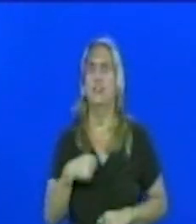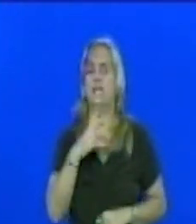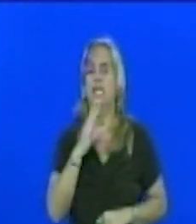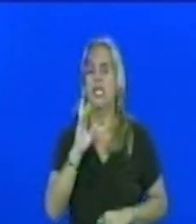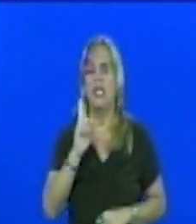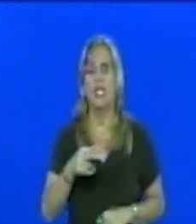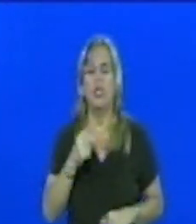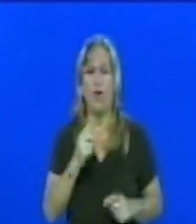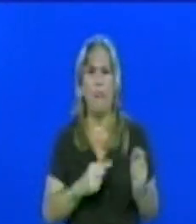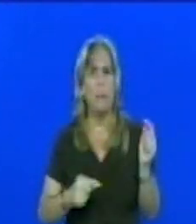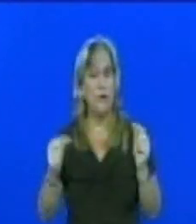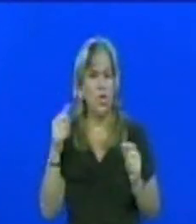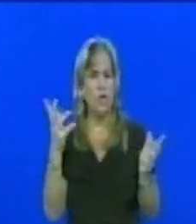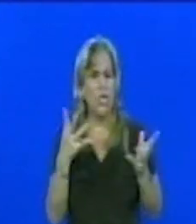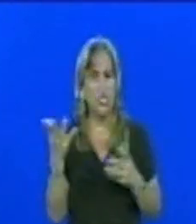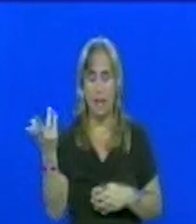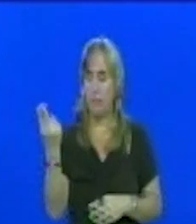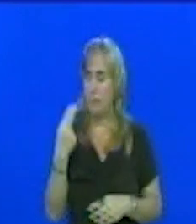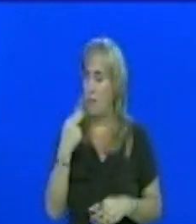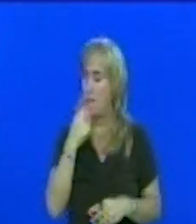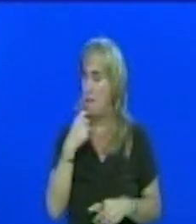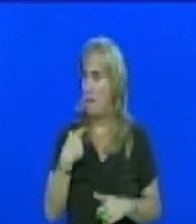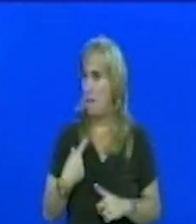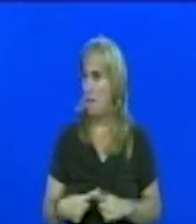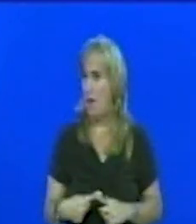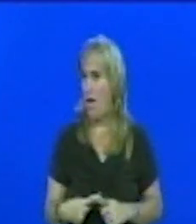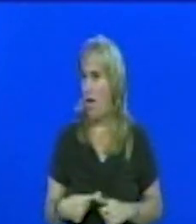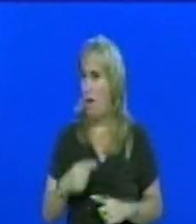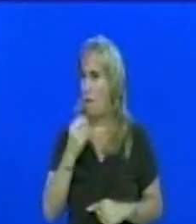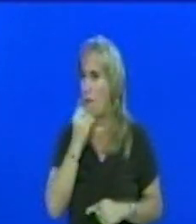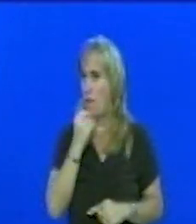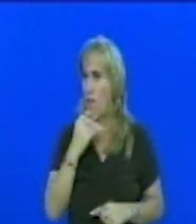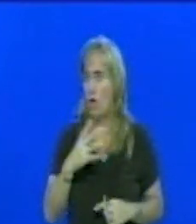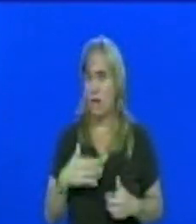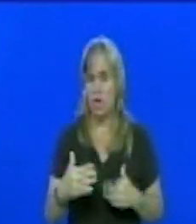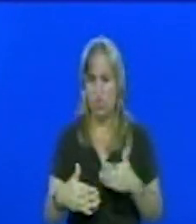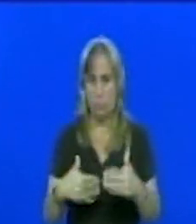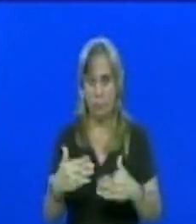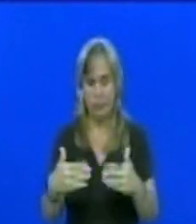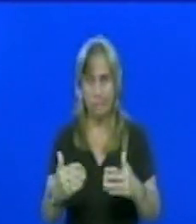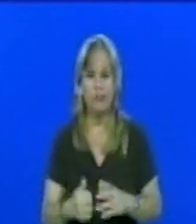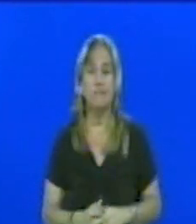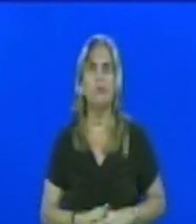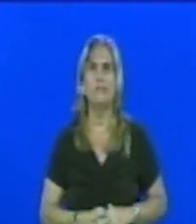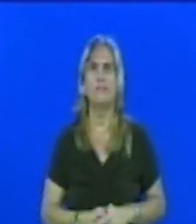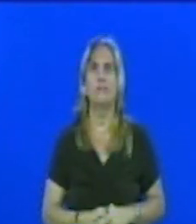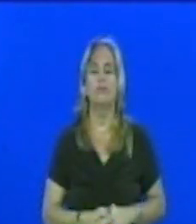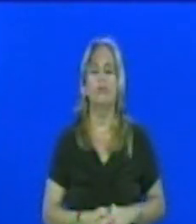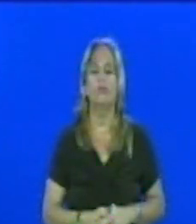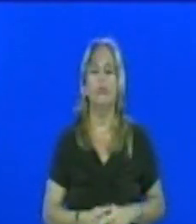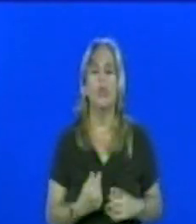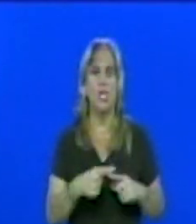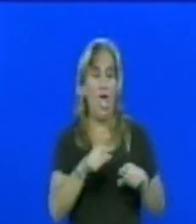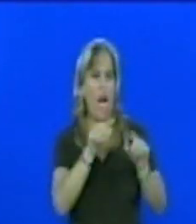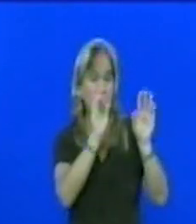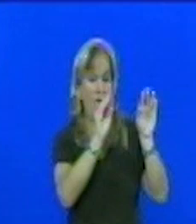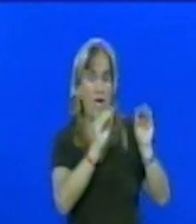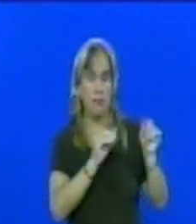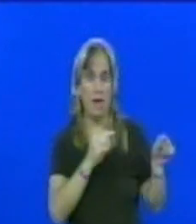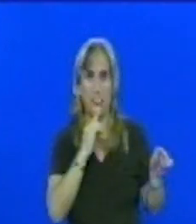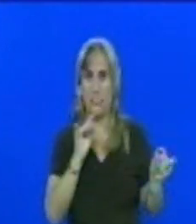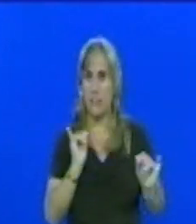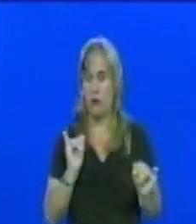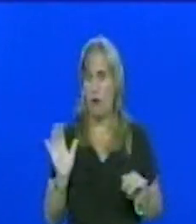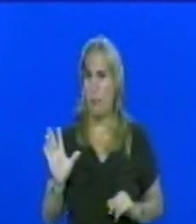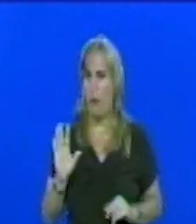dándole prioridad a lo que más podemos ir saliendo con los productos necesarios ahora estamos